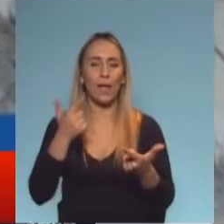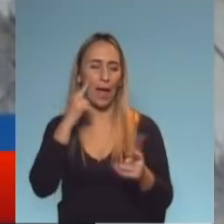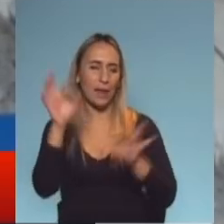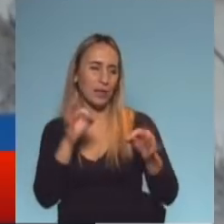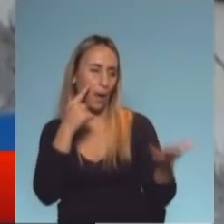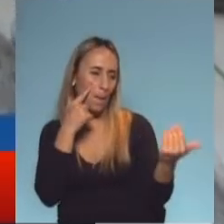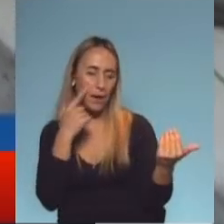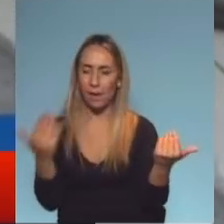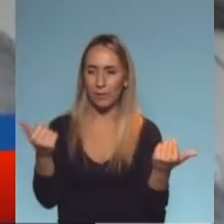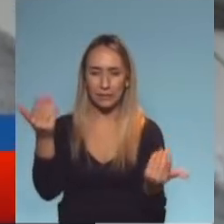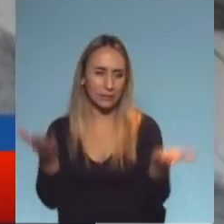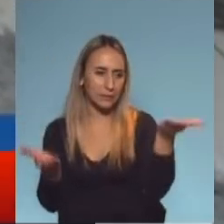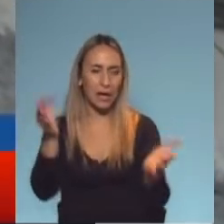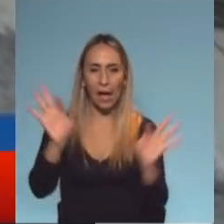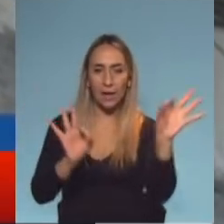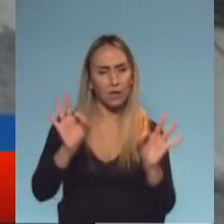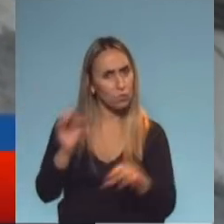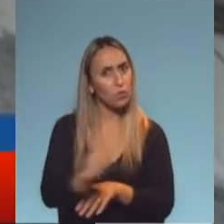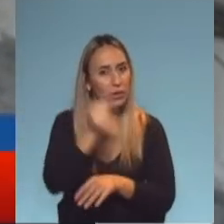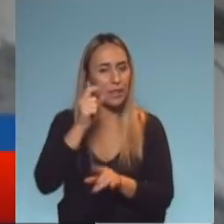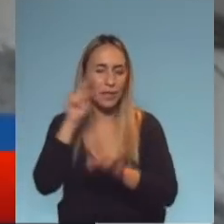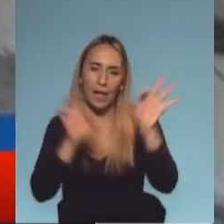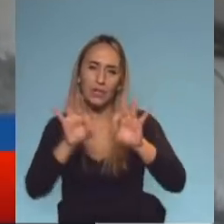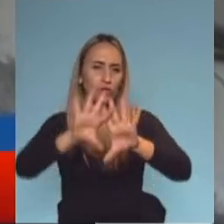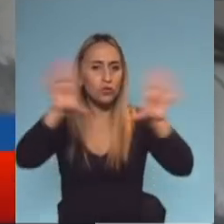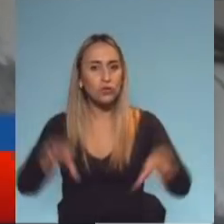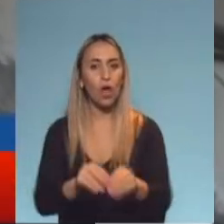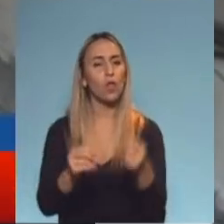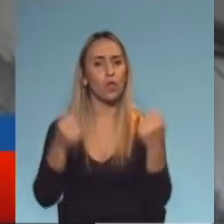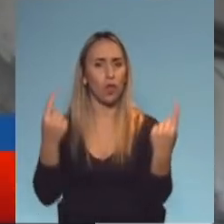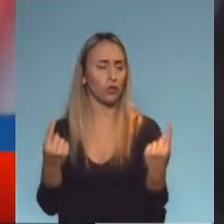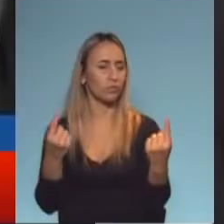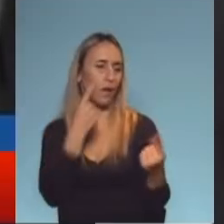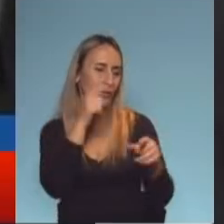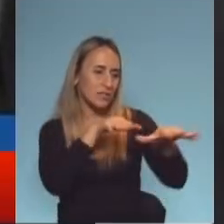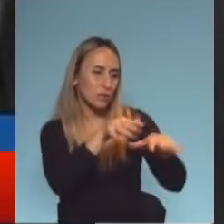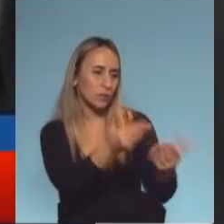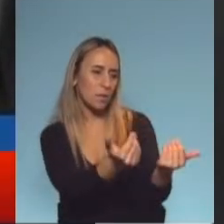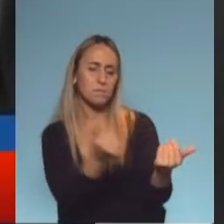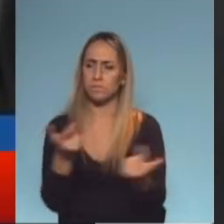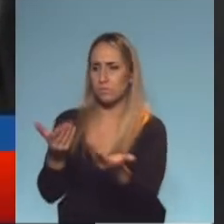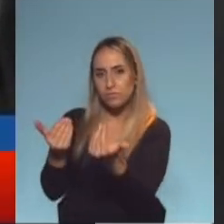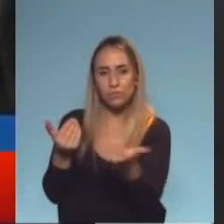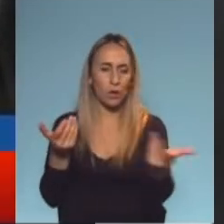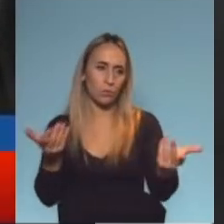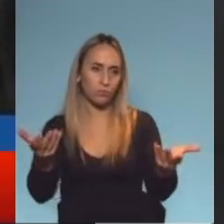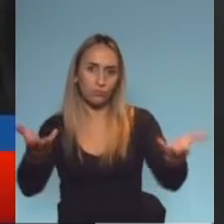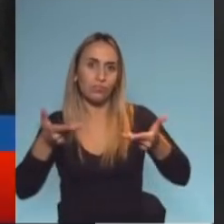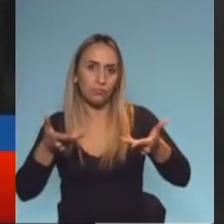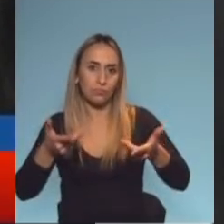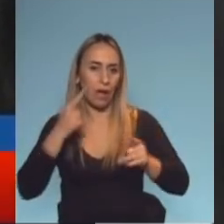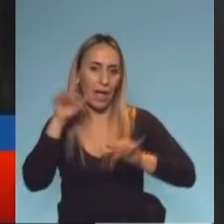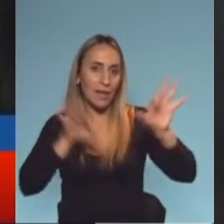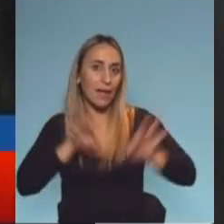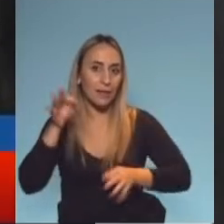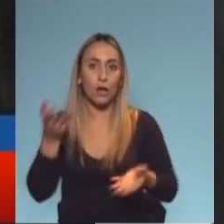es importante escuchar esas dos, digamos, versiones acerca de lecturas del conflicto para poder entender qué es lo